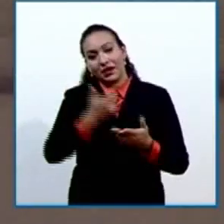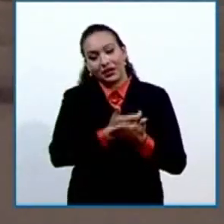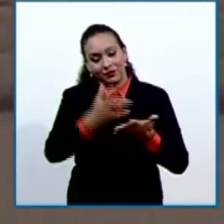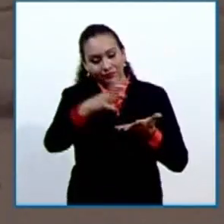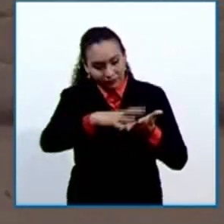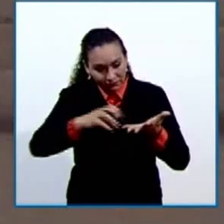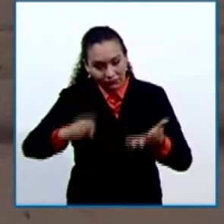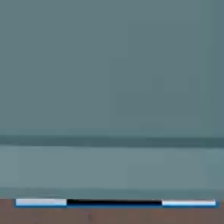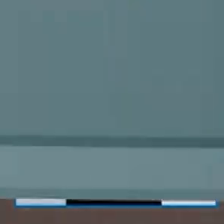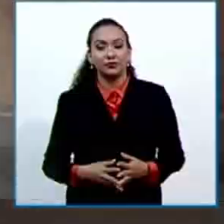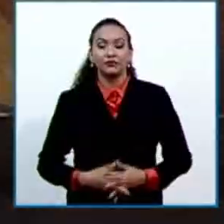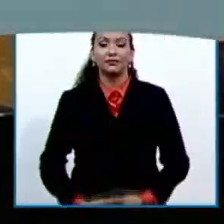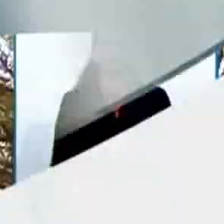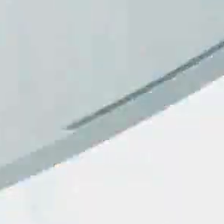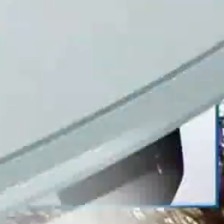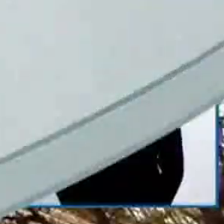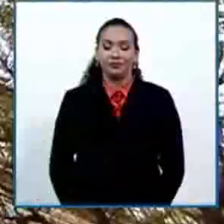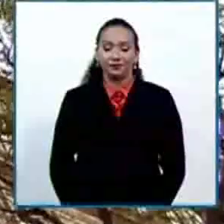inhibir.